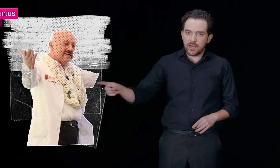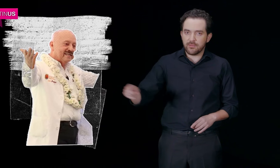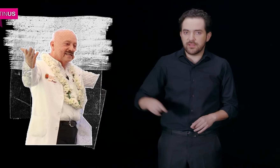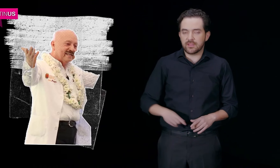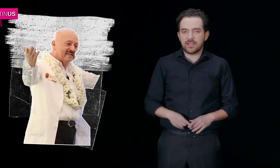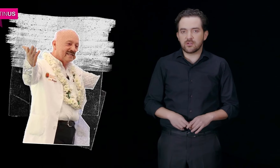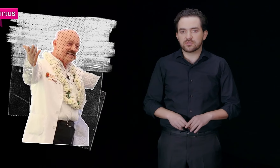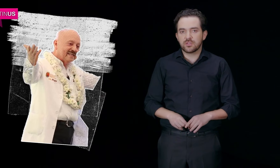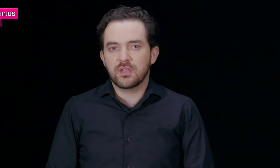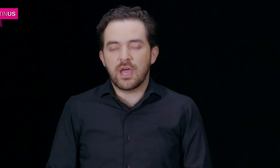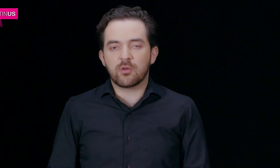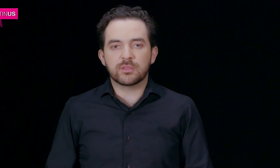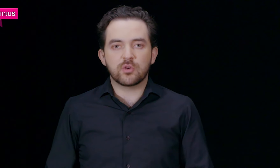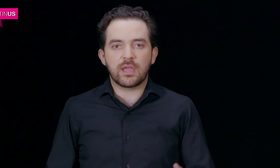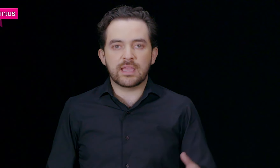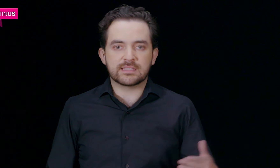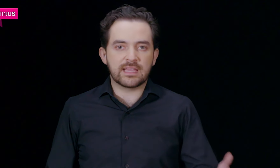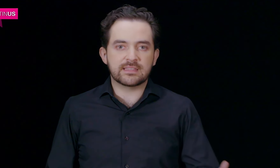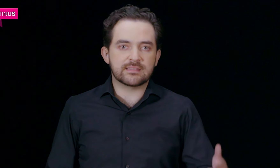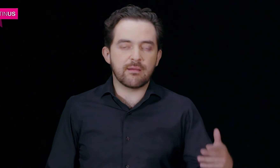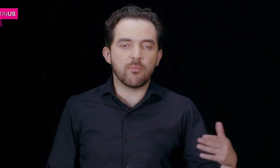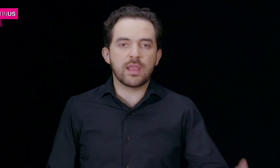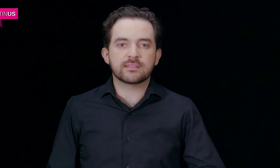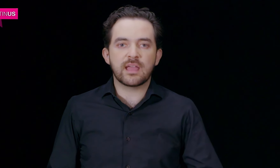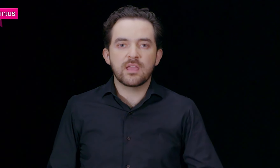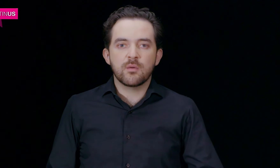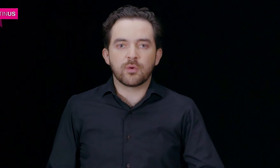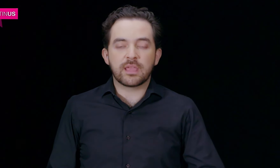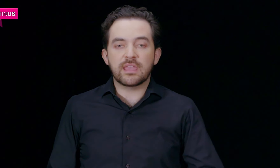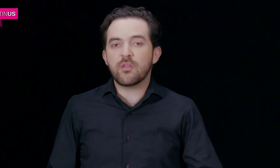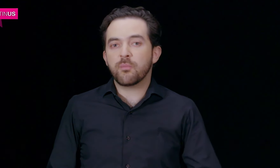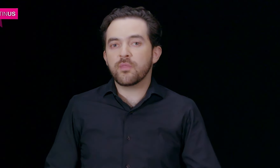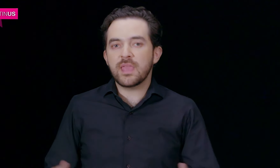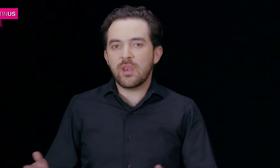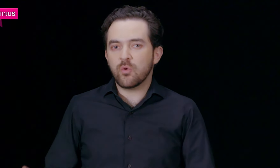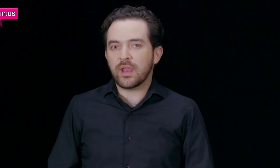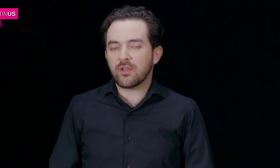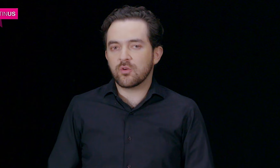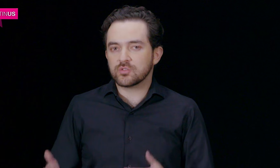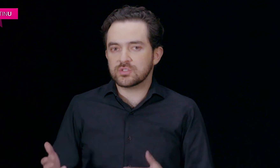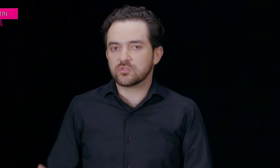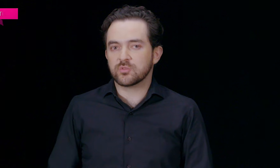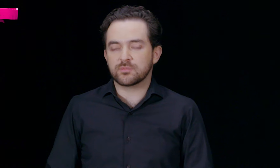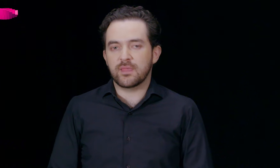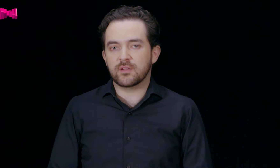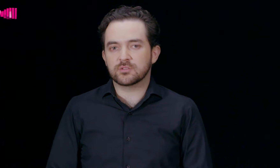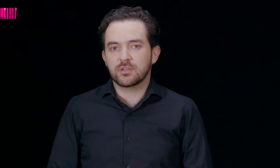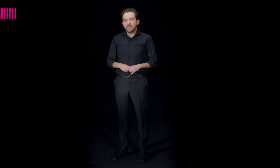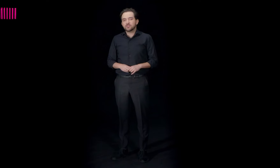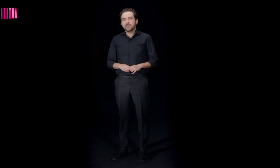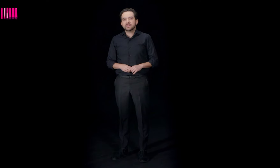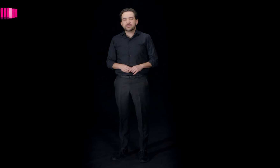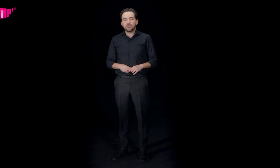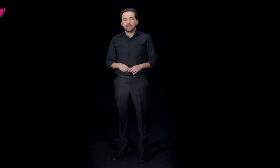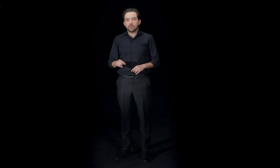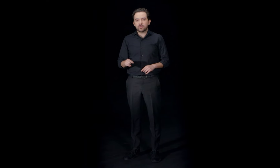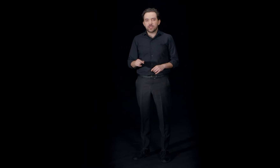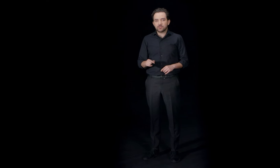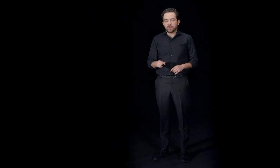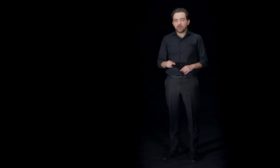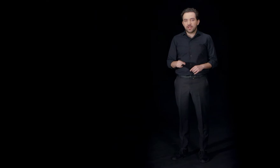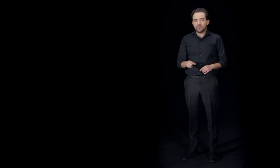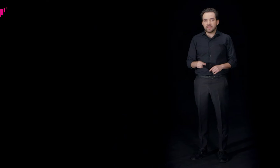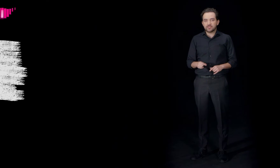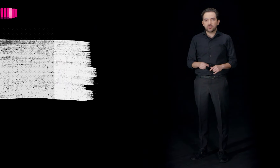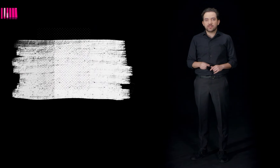se fueran a vender tacos. Argumentó que esa gente estaba molesta porque ya no podían lucrar con los insumos médicos. En 2019, la